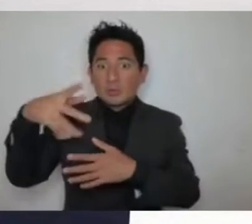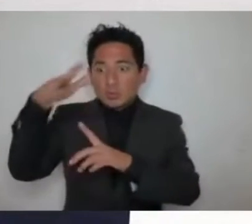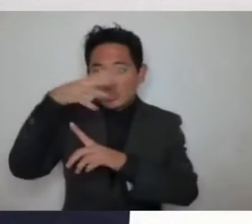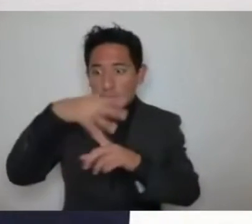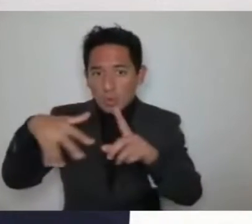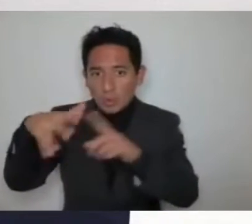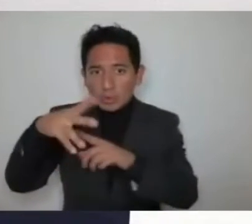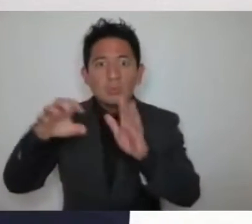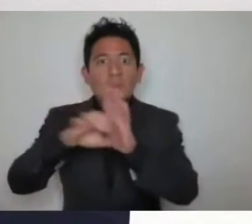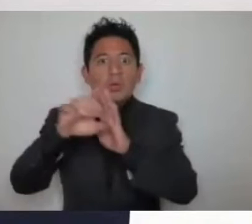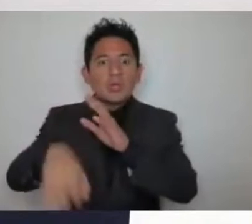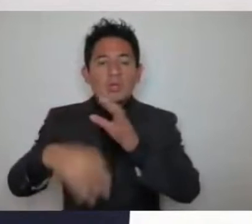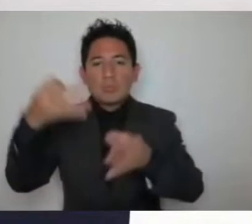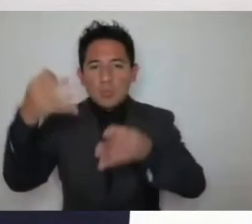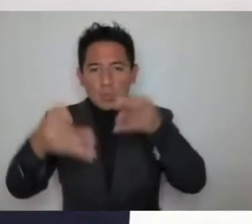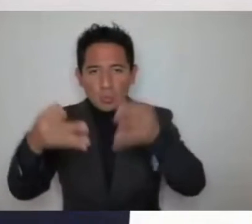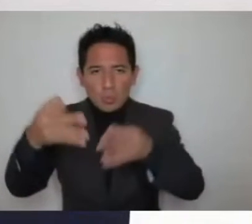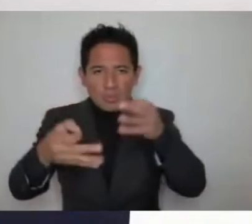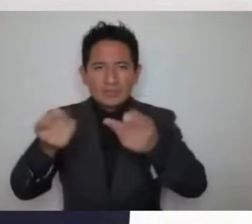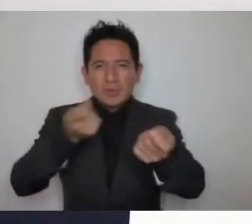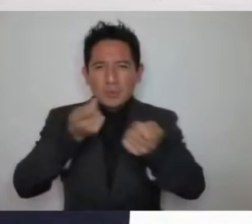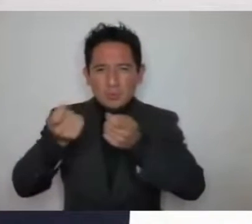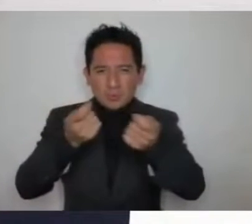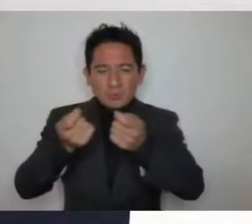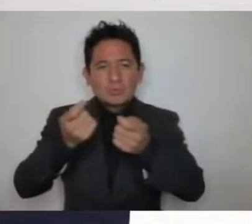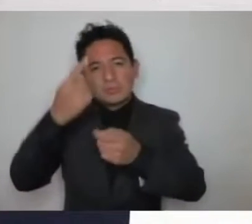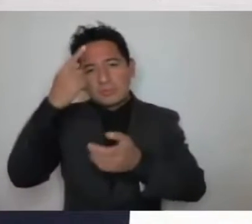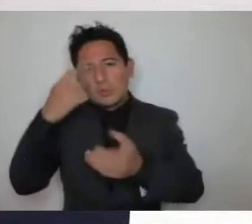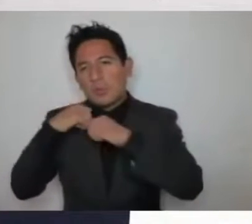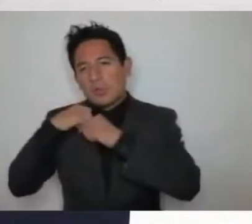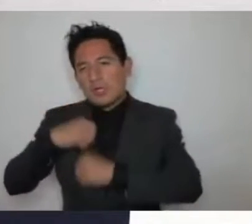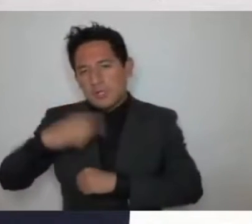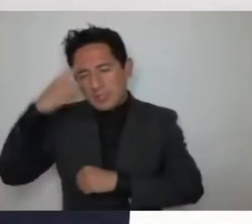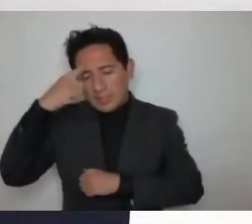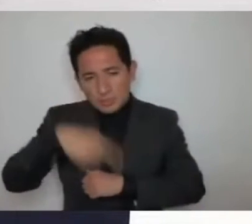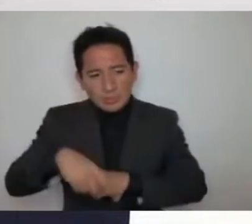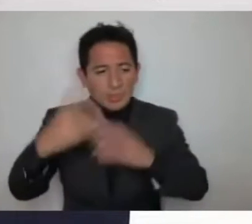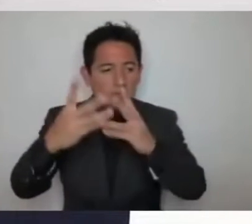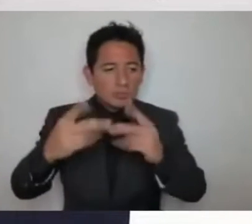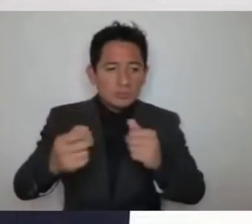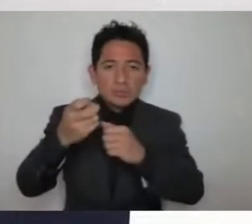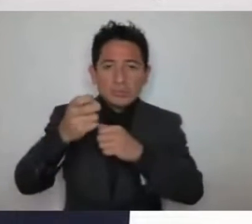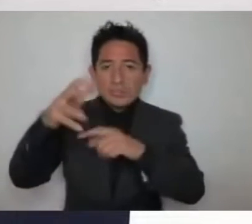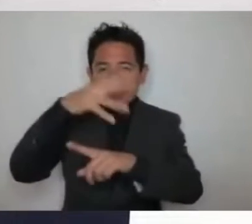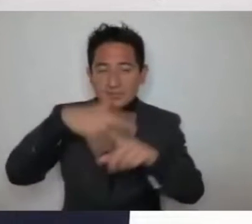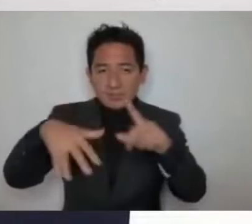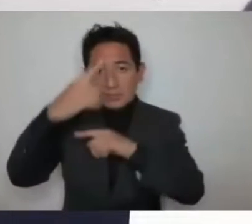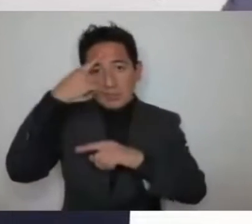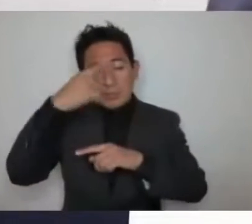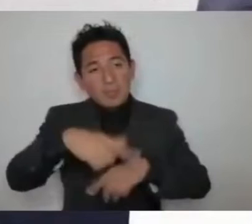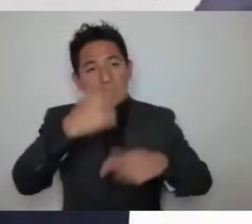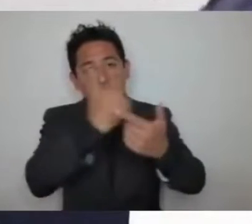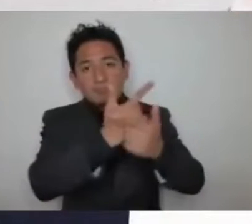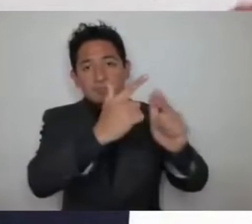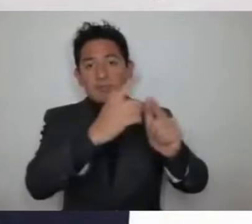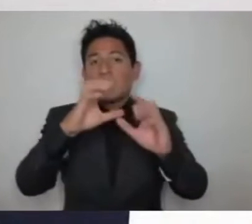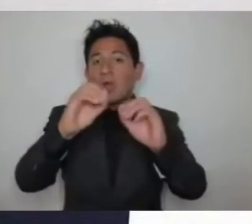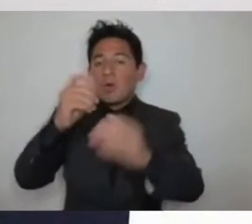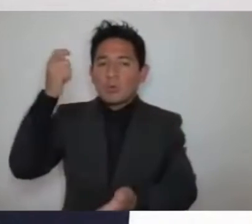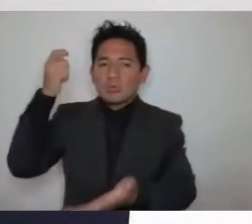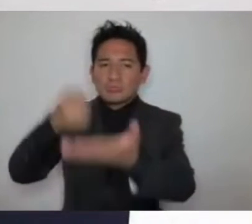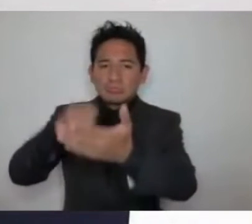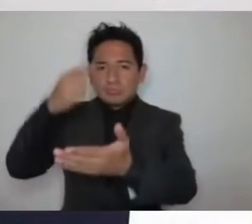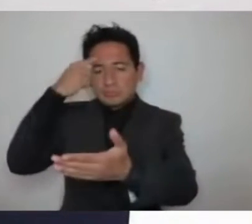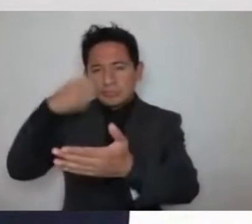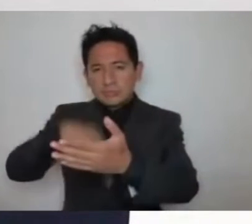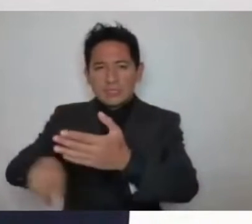juez de control encargado de resolver sobre la situación jurídica del detenido o imputado ya sea para dejarlo en libertad o para dictar alguna medida cautelar al ser